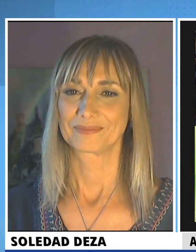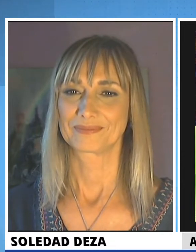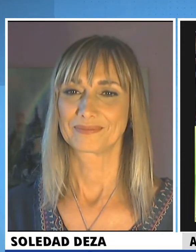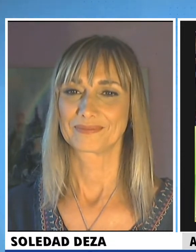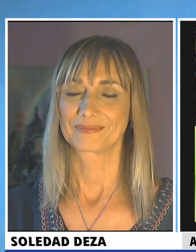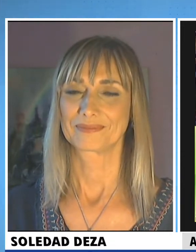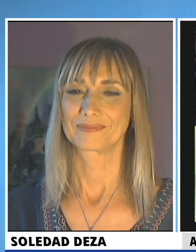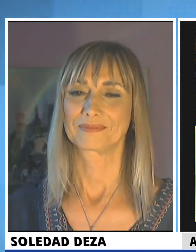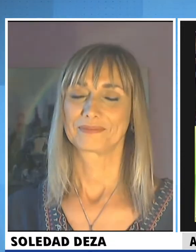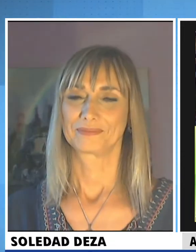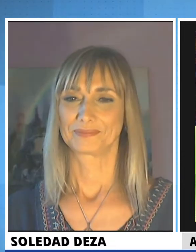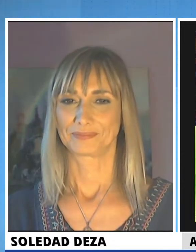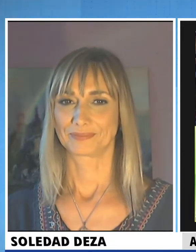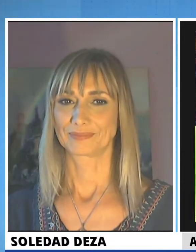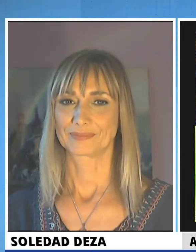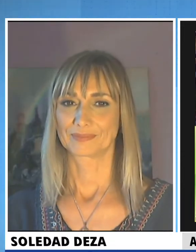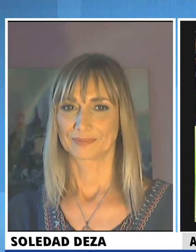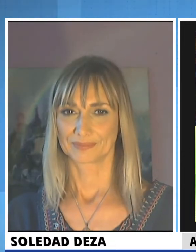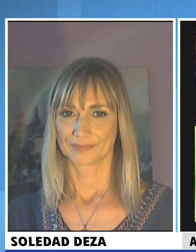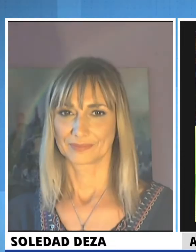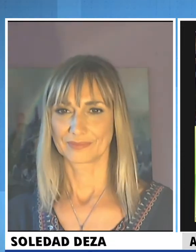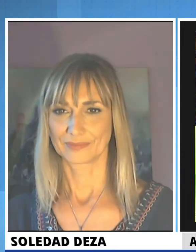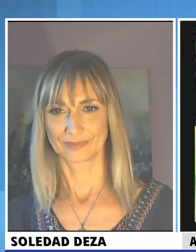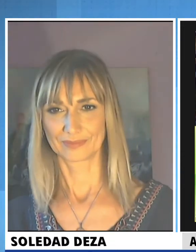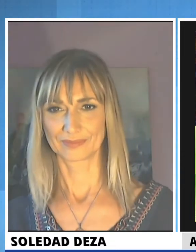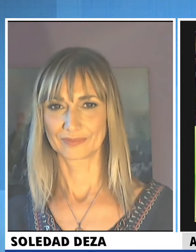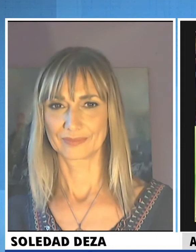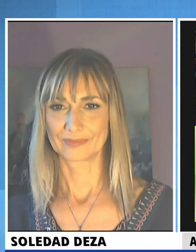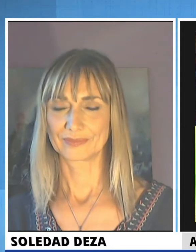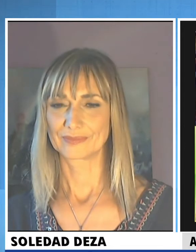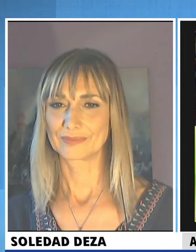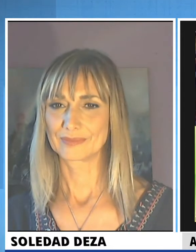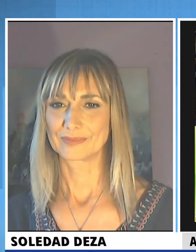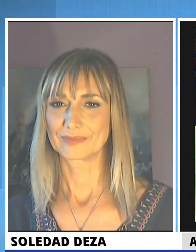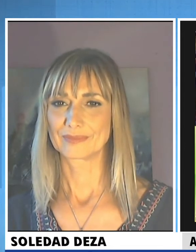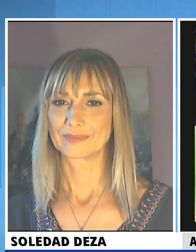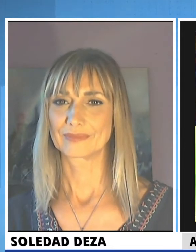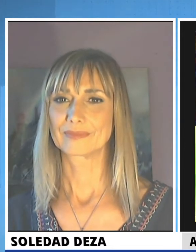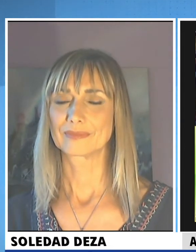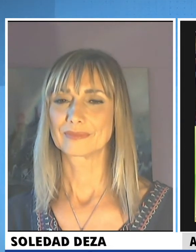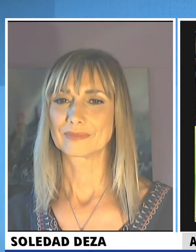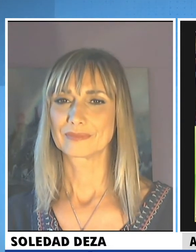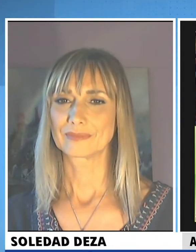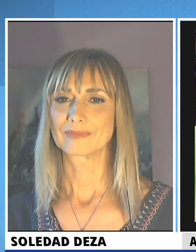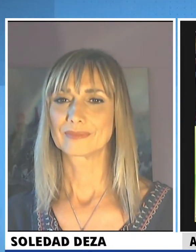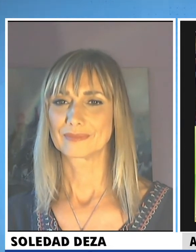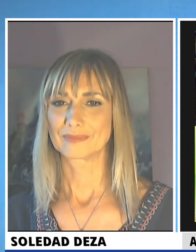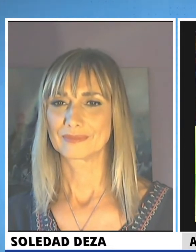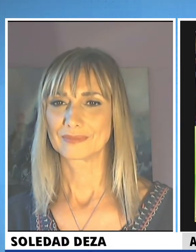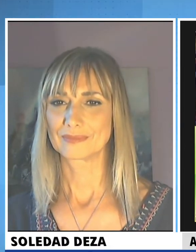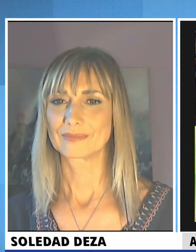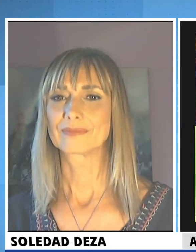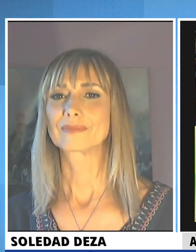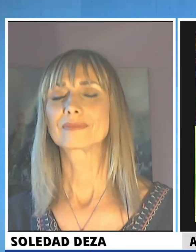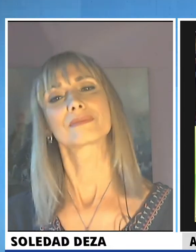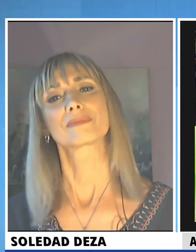el refugio de las mujeres trans, personas lesbianas, no binarias y demás, porque el derecho